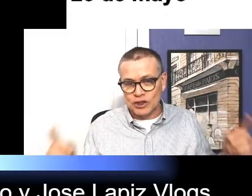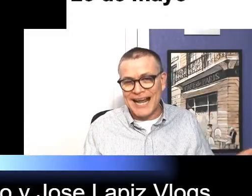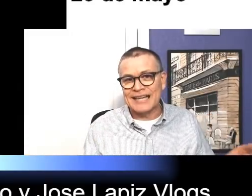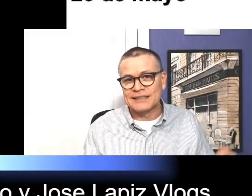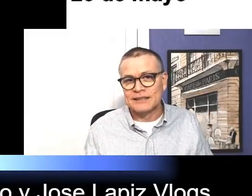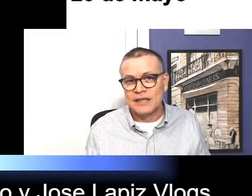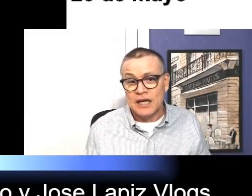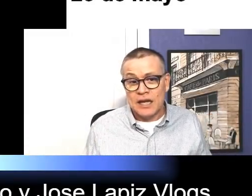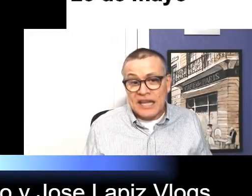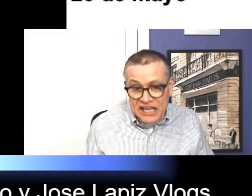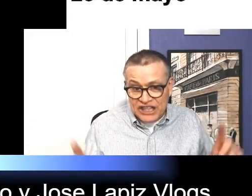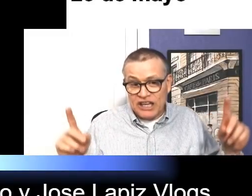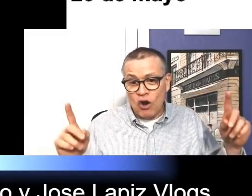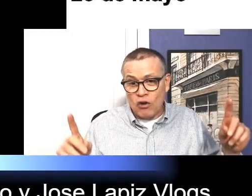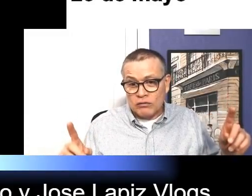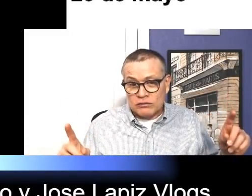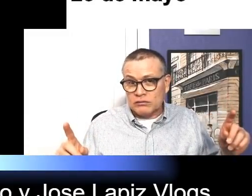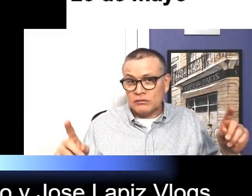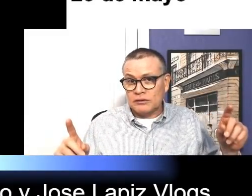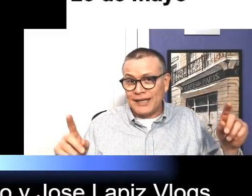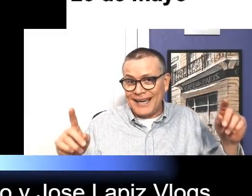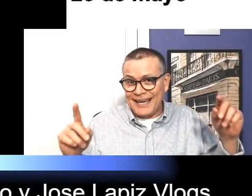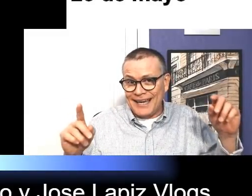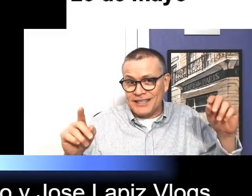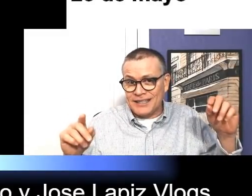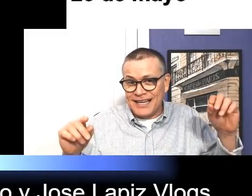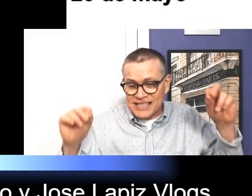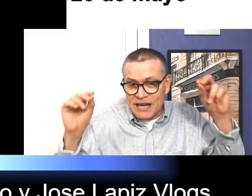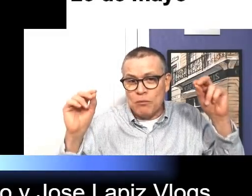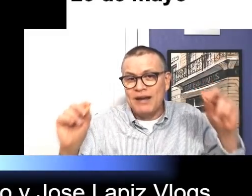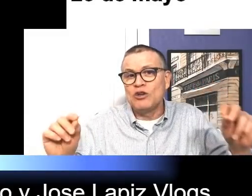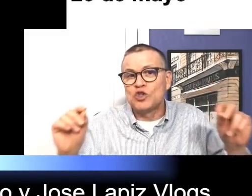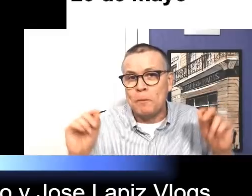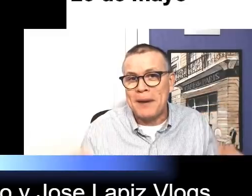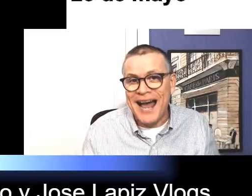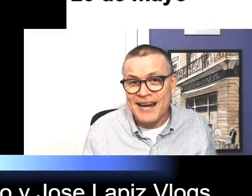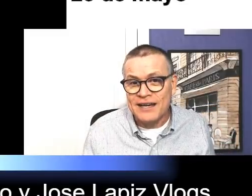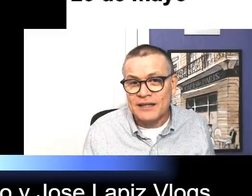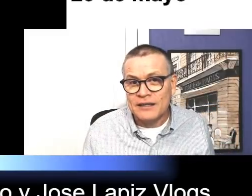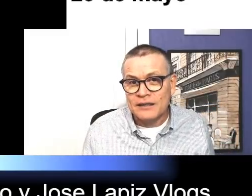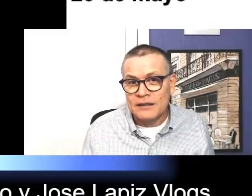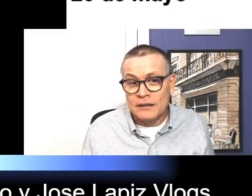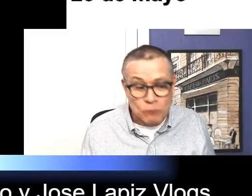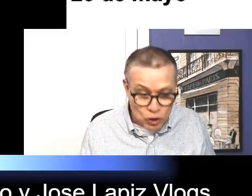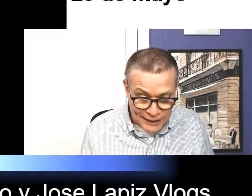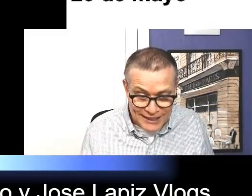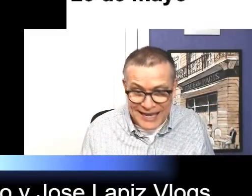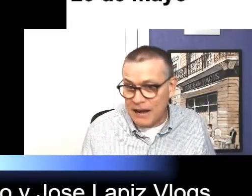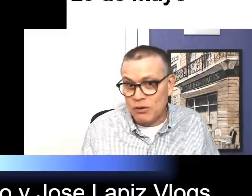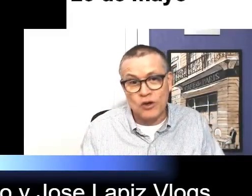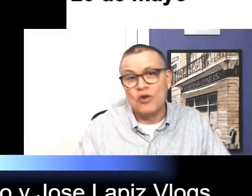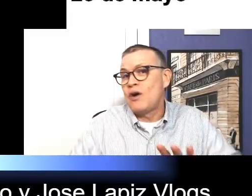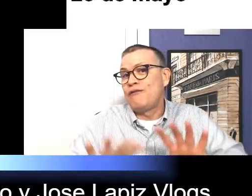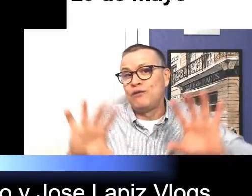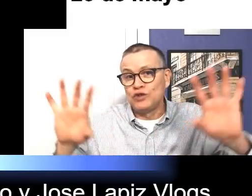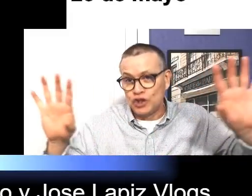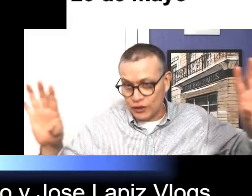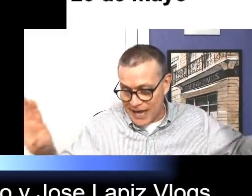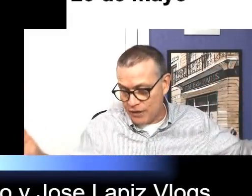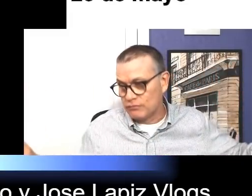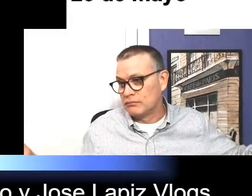demostrar y digo que es tan bueno su plan porque el no ha